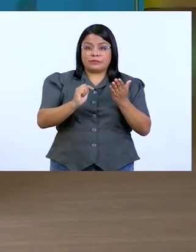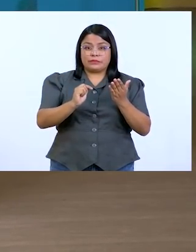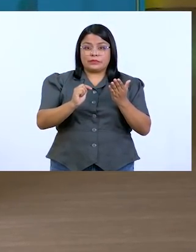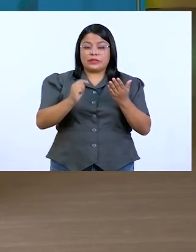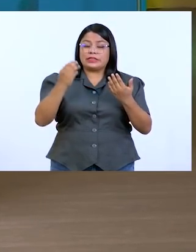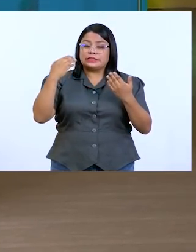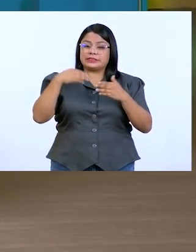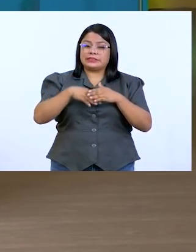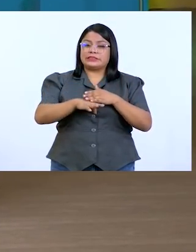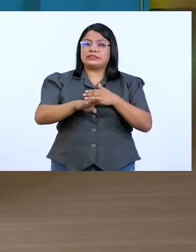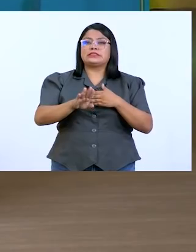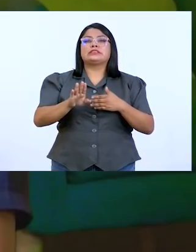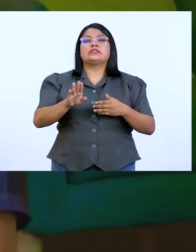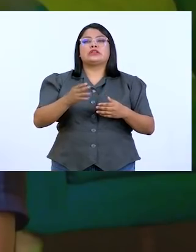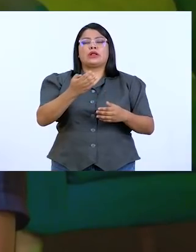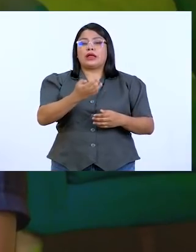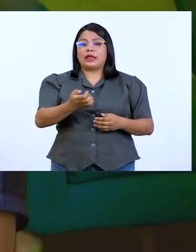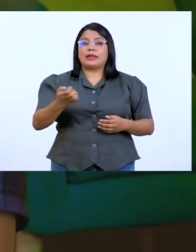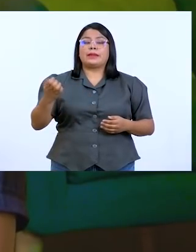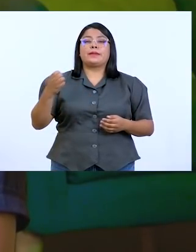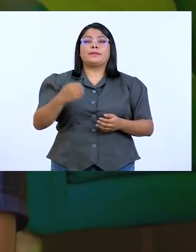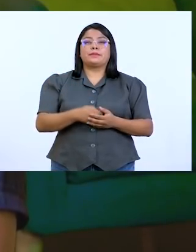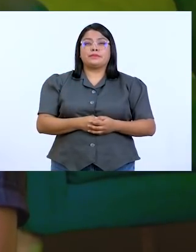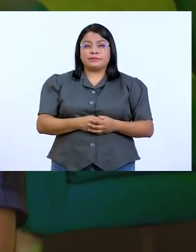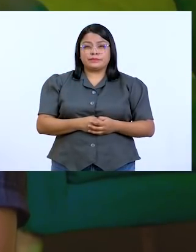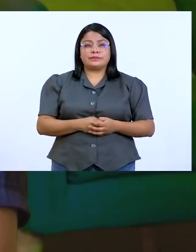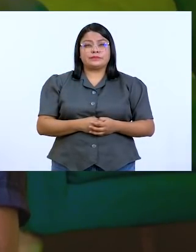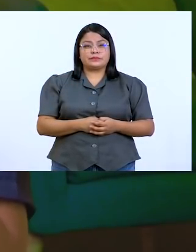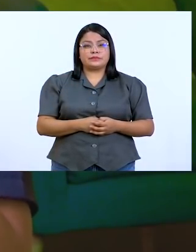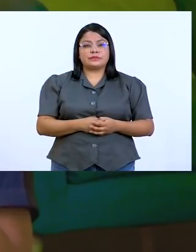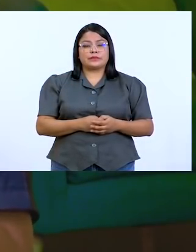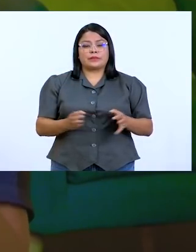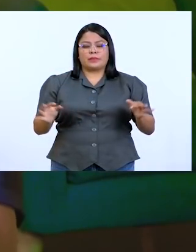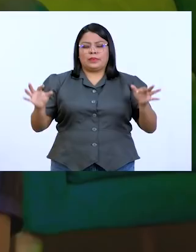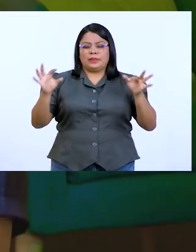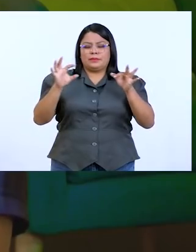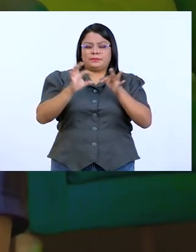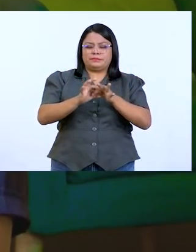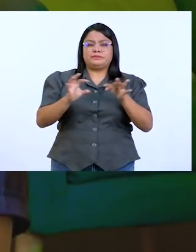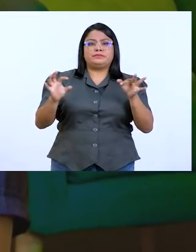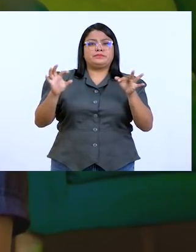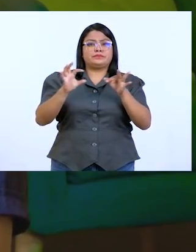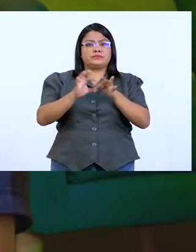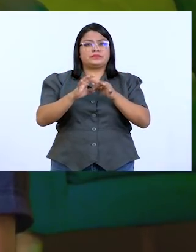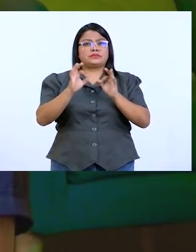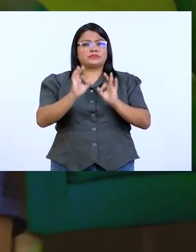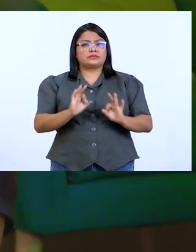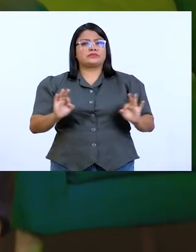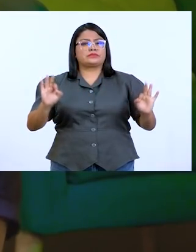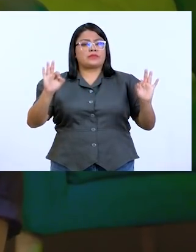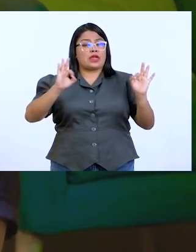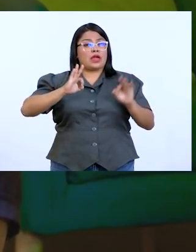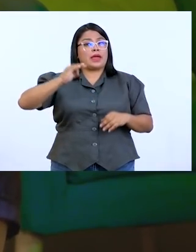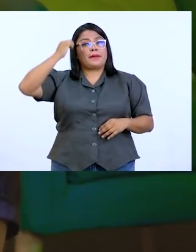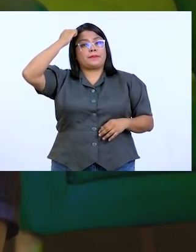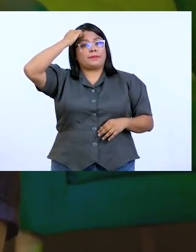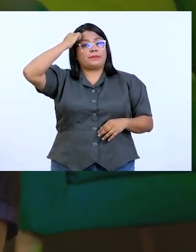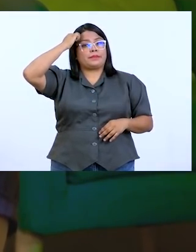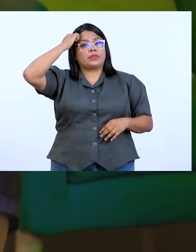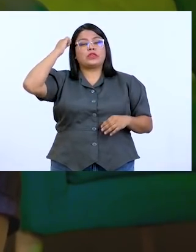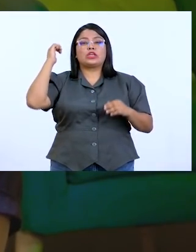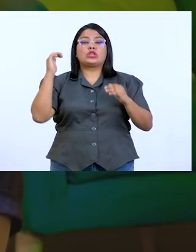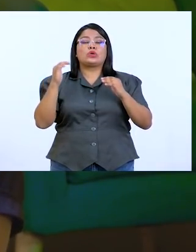planificar debemos incluir, ¿verdad?, todos estos elementos de manera que se articulen entre sí, ¿verdad?, y que favorezcan el